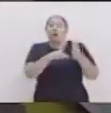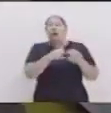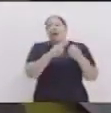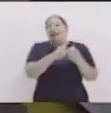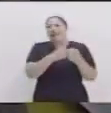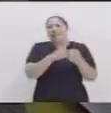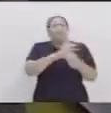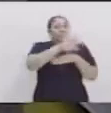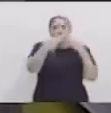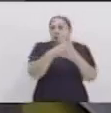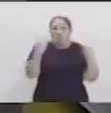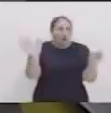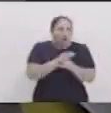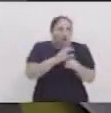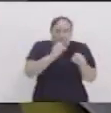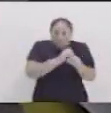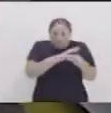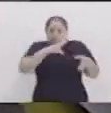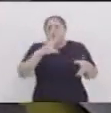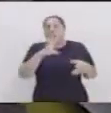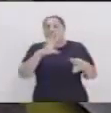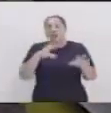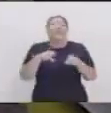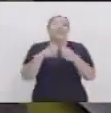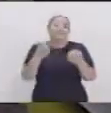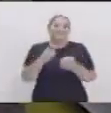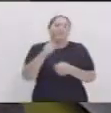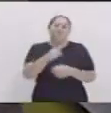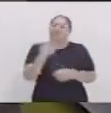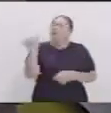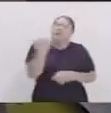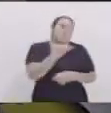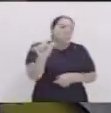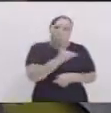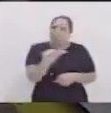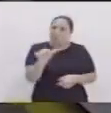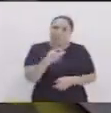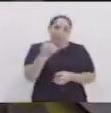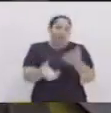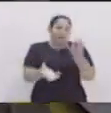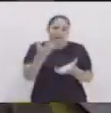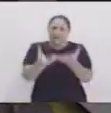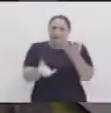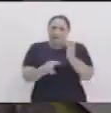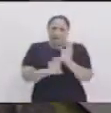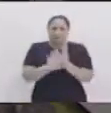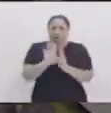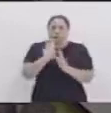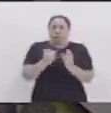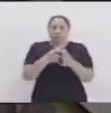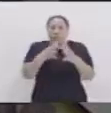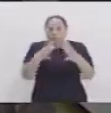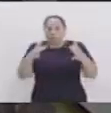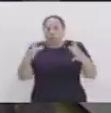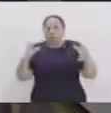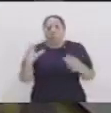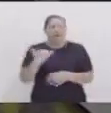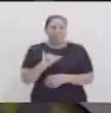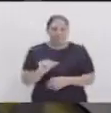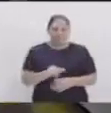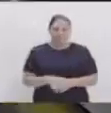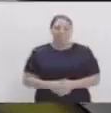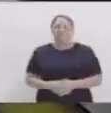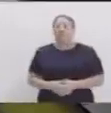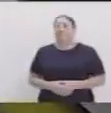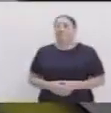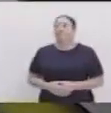se va a expandir, ¿verdad? Eso también nosotros lo podemos relacionar con la dilatación superficial. Y lo que vimos acá con este anillo